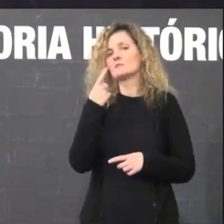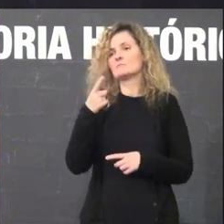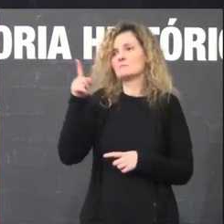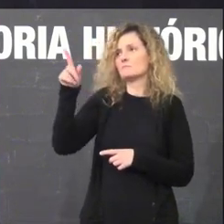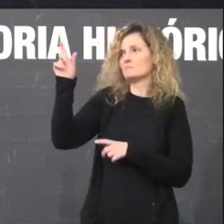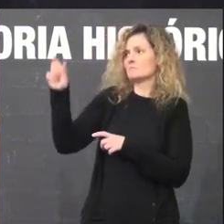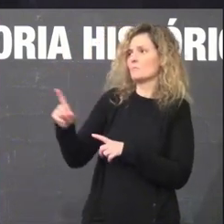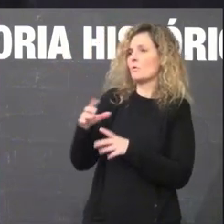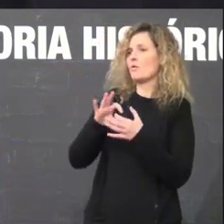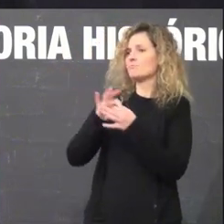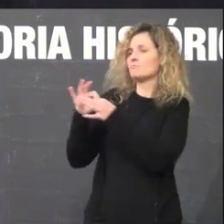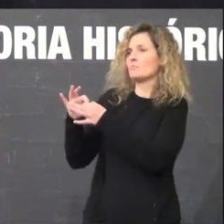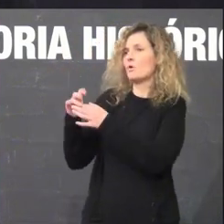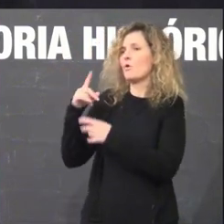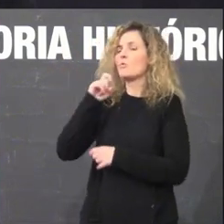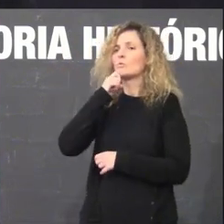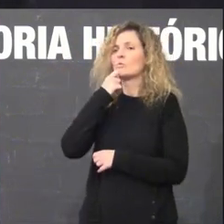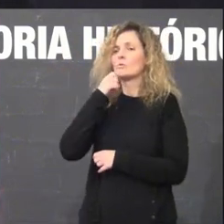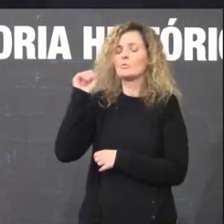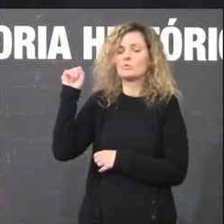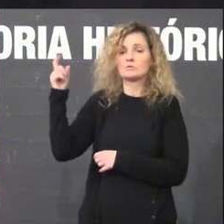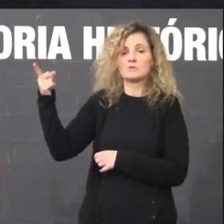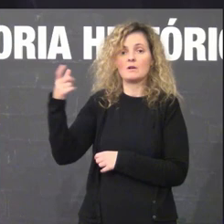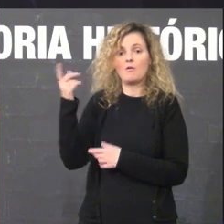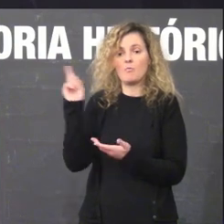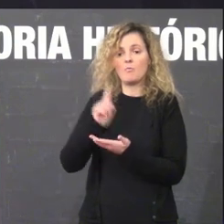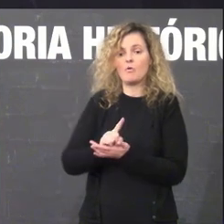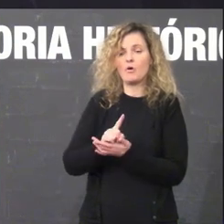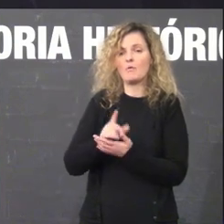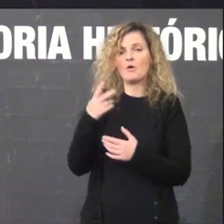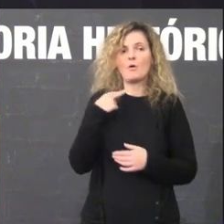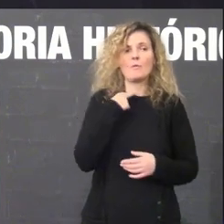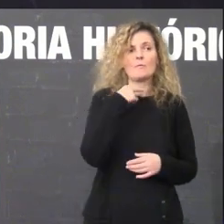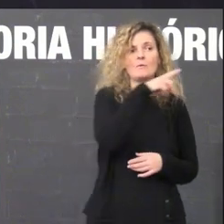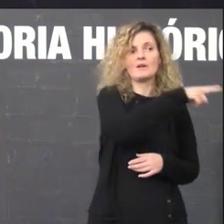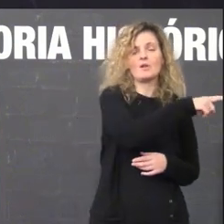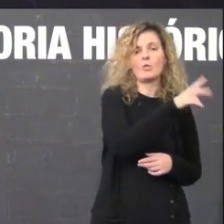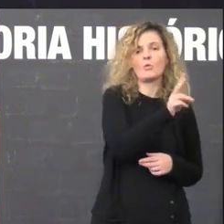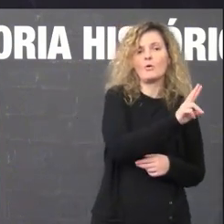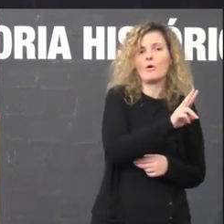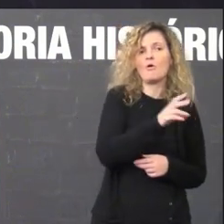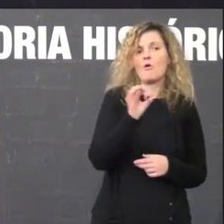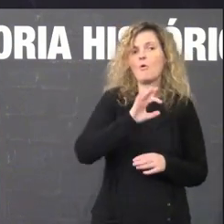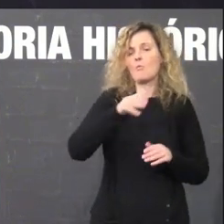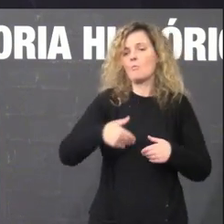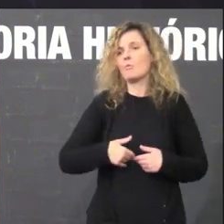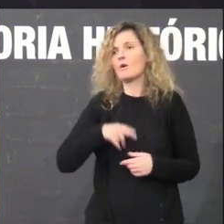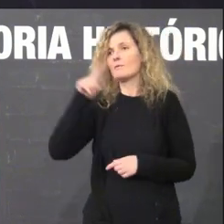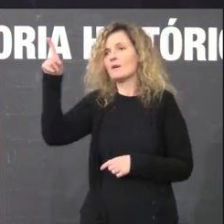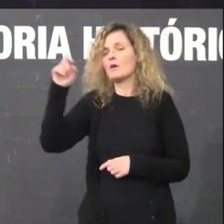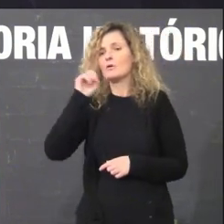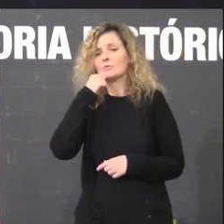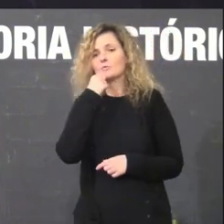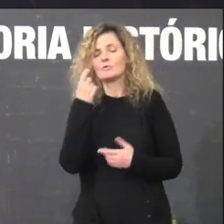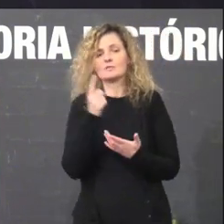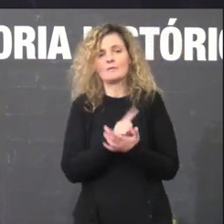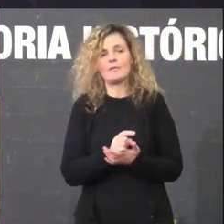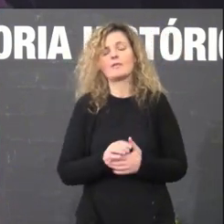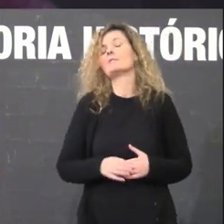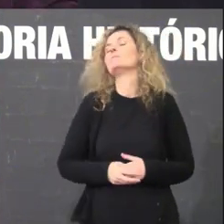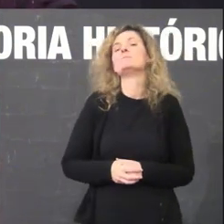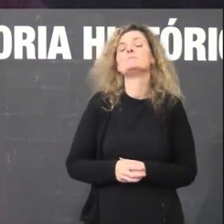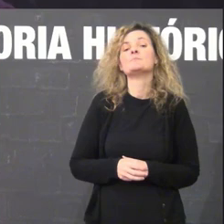echado de Aliado de Rusia otra vez ha vuelto hemos sido de Rusia a Venezuela y luego hemos vuelto a Rusia otra vez